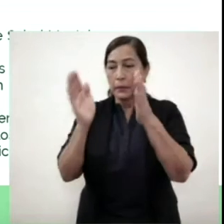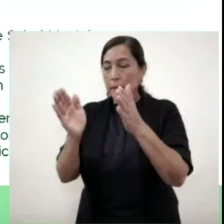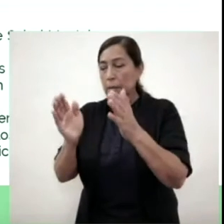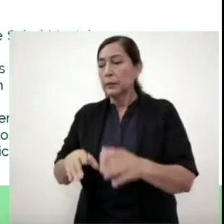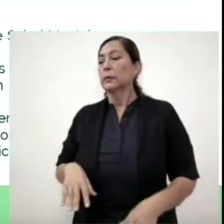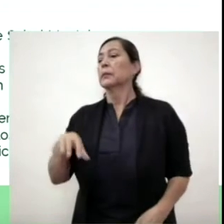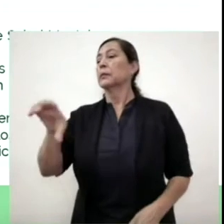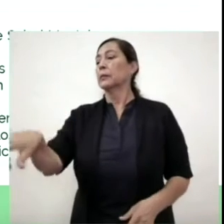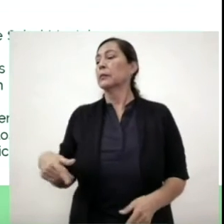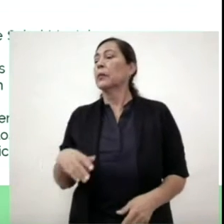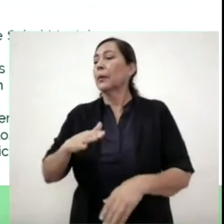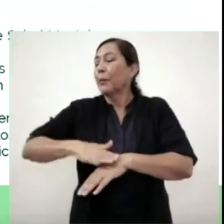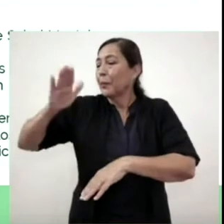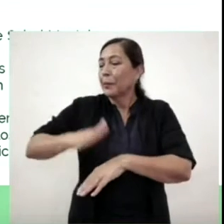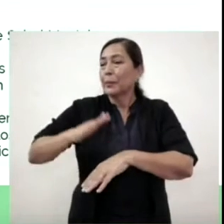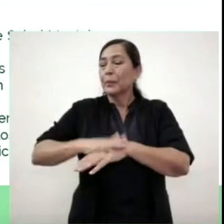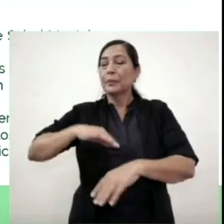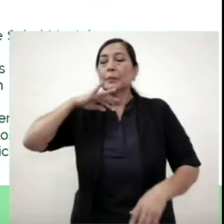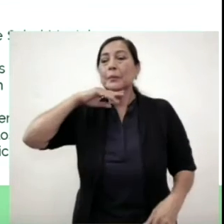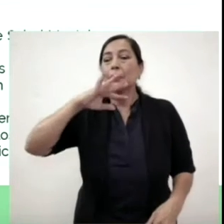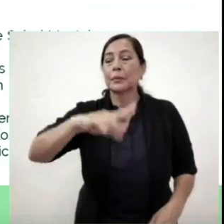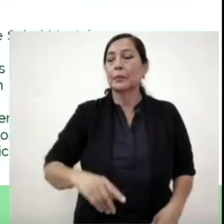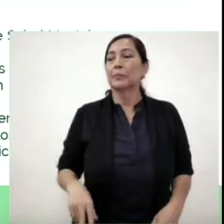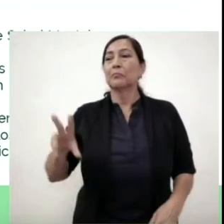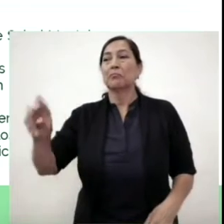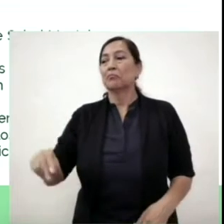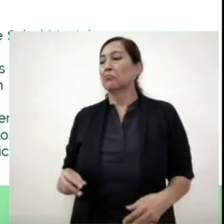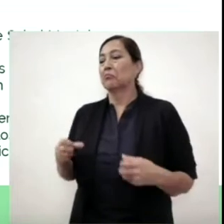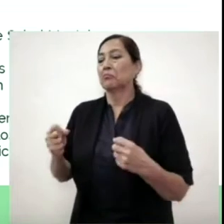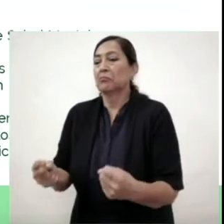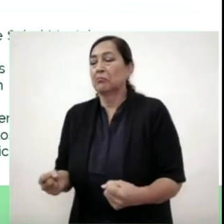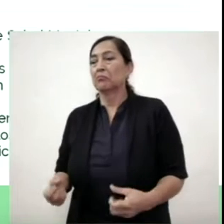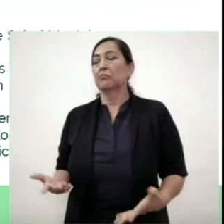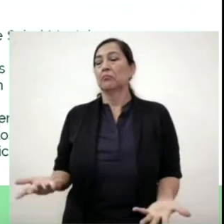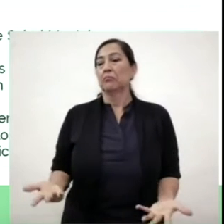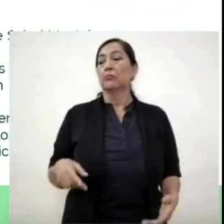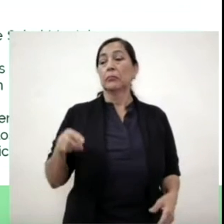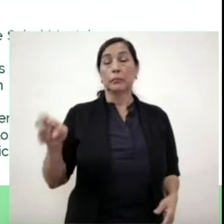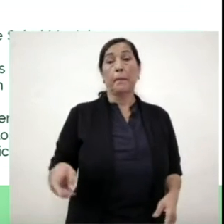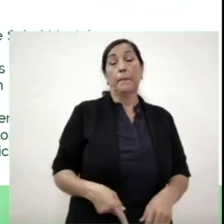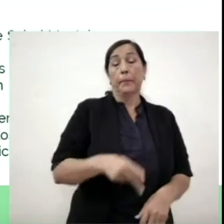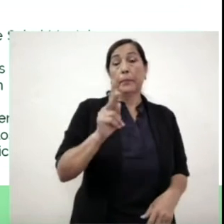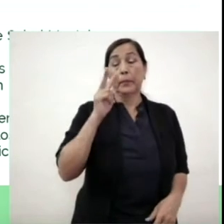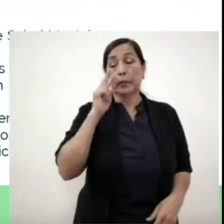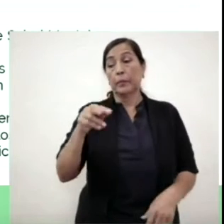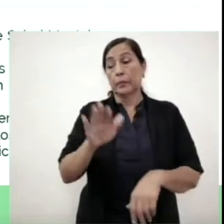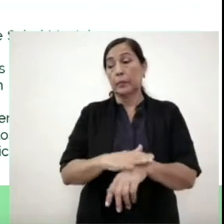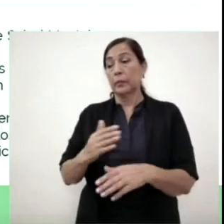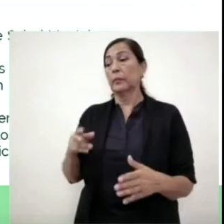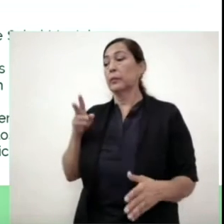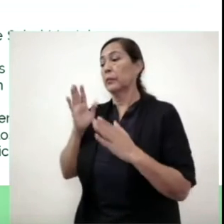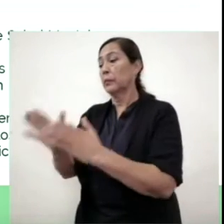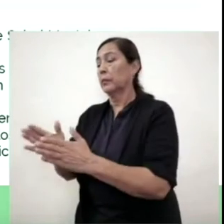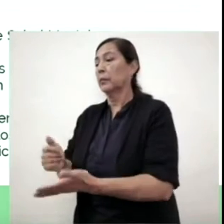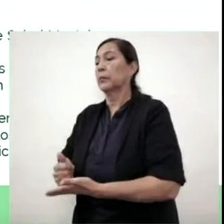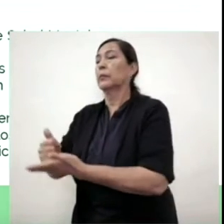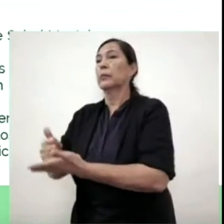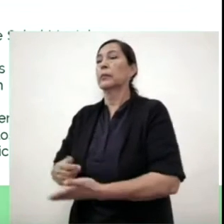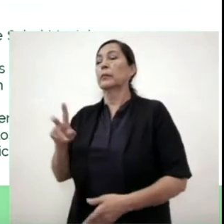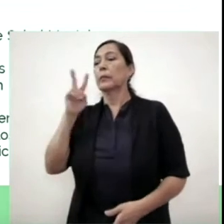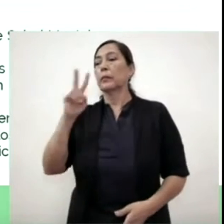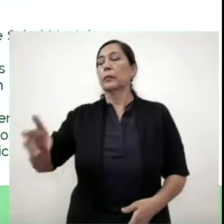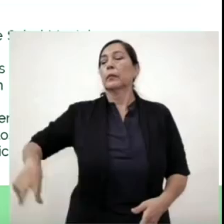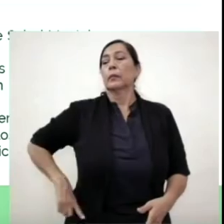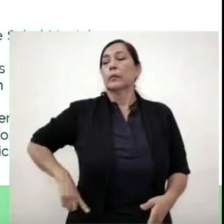alta incidencia delictiva y de inseguridad, donde se sentirá el brazo social y de bienestar del gobierno, lo cual